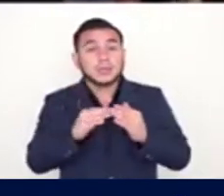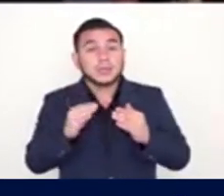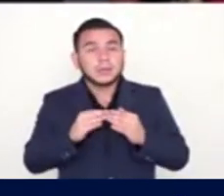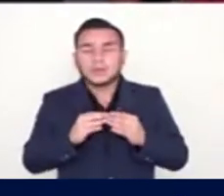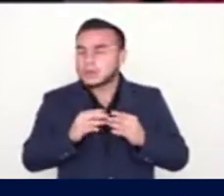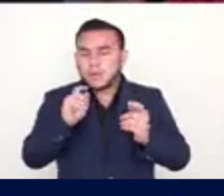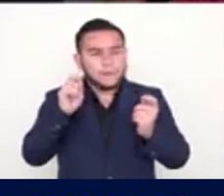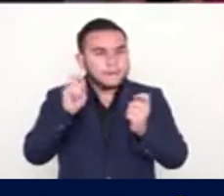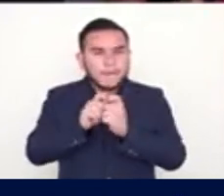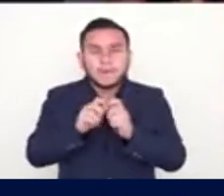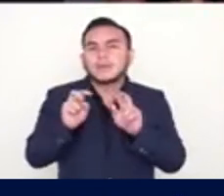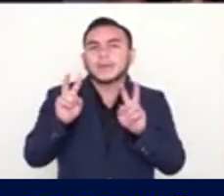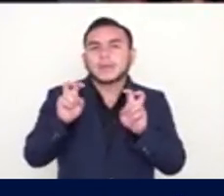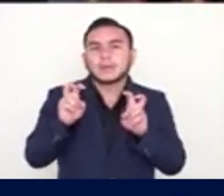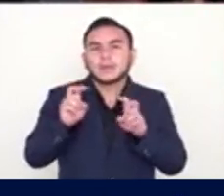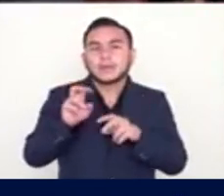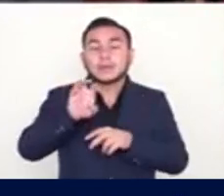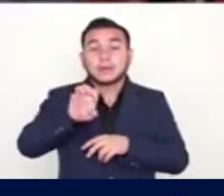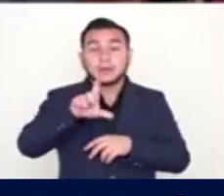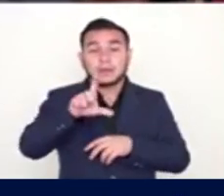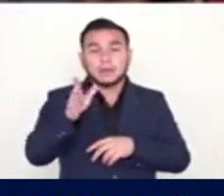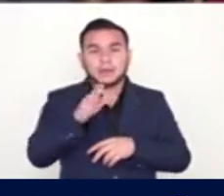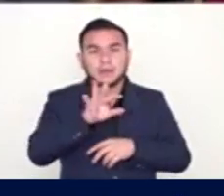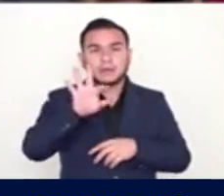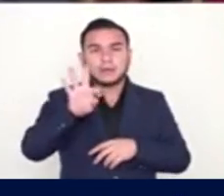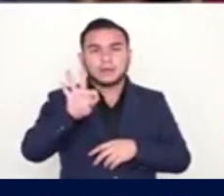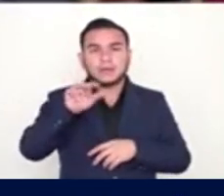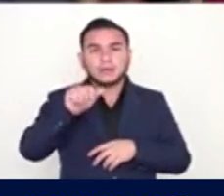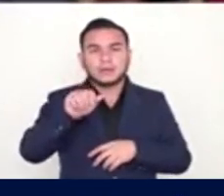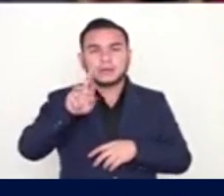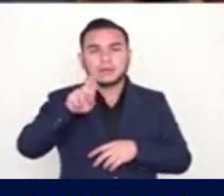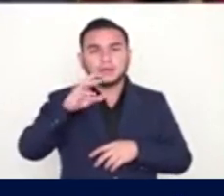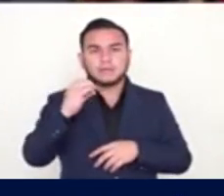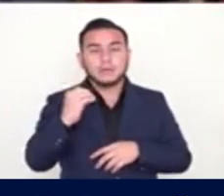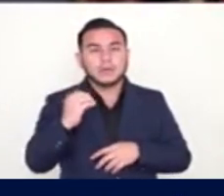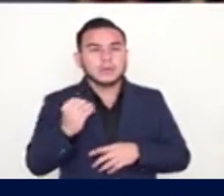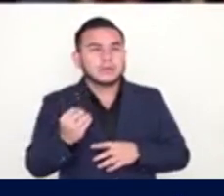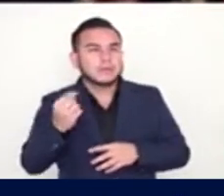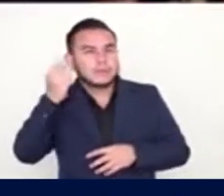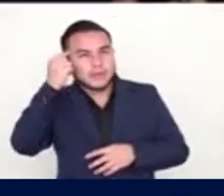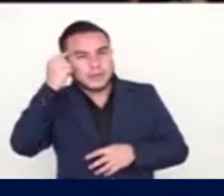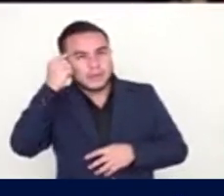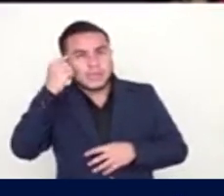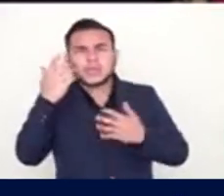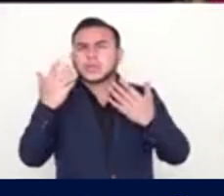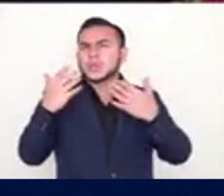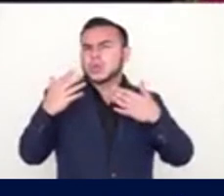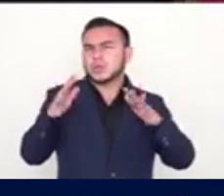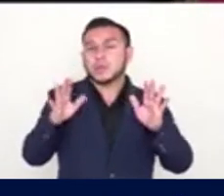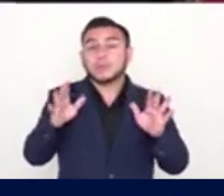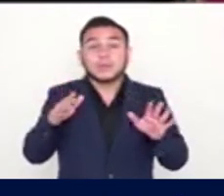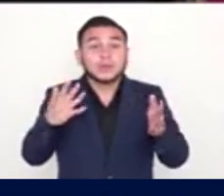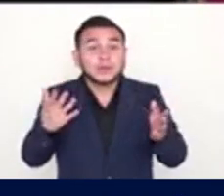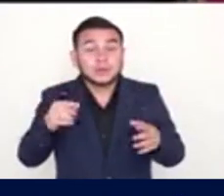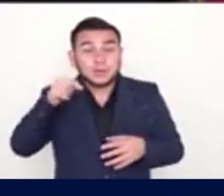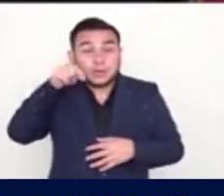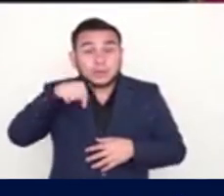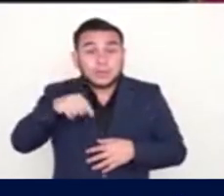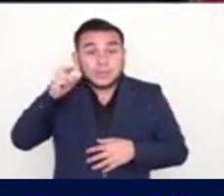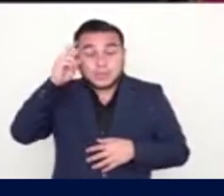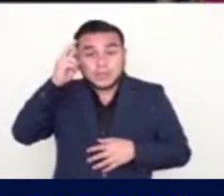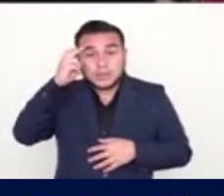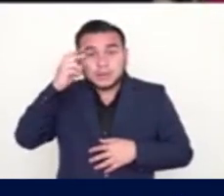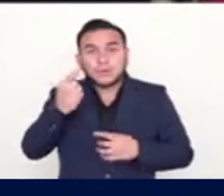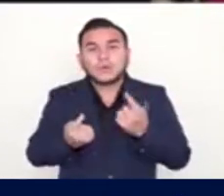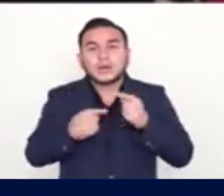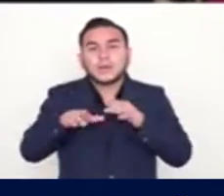inexactitudes sobre el tema del Faro, por ejemplo. Es decir, hay una cierta tensión que es normal en cualquier república, pero que en este caso se